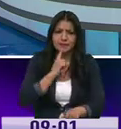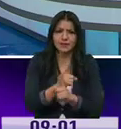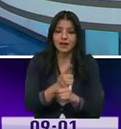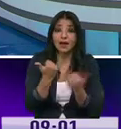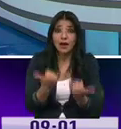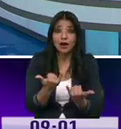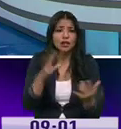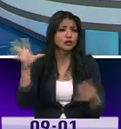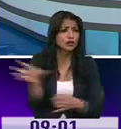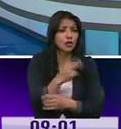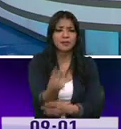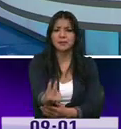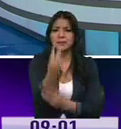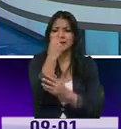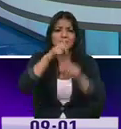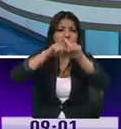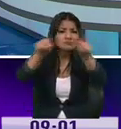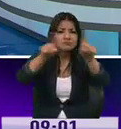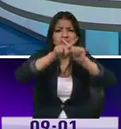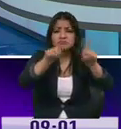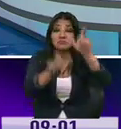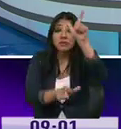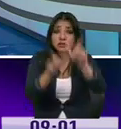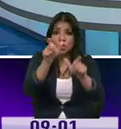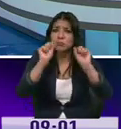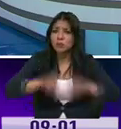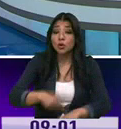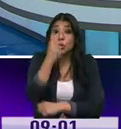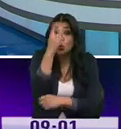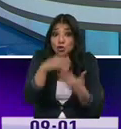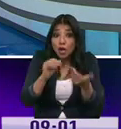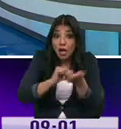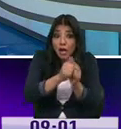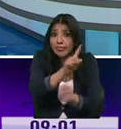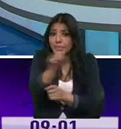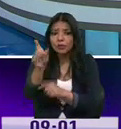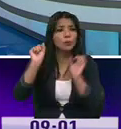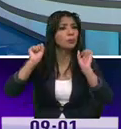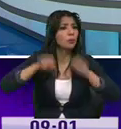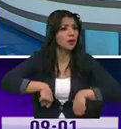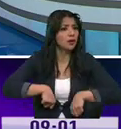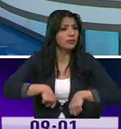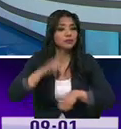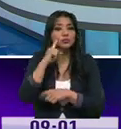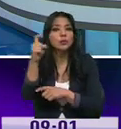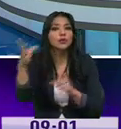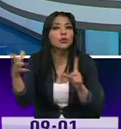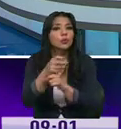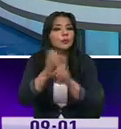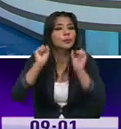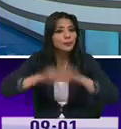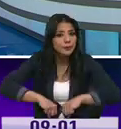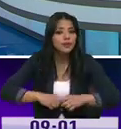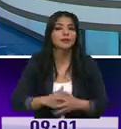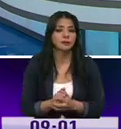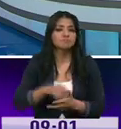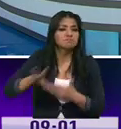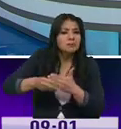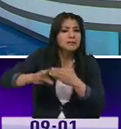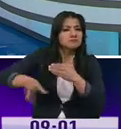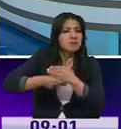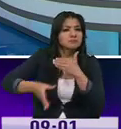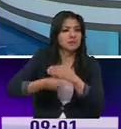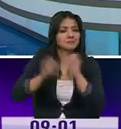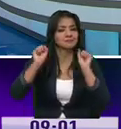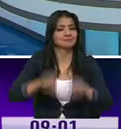están viendo decenas de miles de personas, un es dolarito es. Por cada uno de los que estamos ahora. Cumplir sueños. De TVC vamos sumando y vamos a llegar